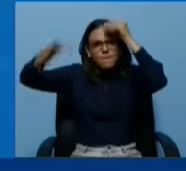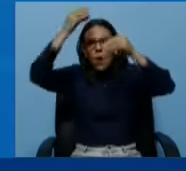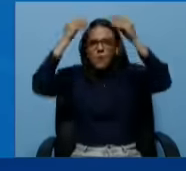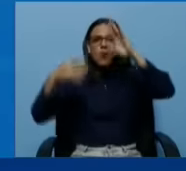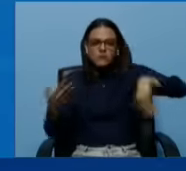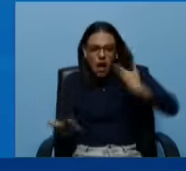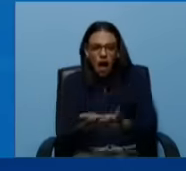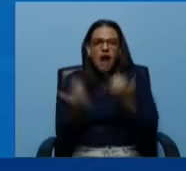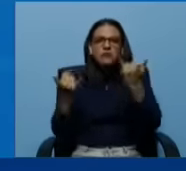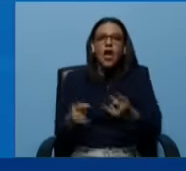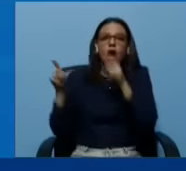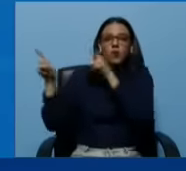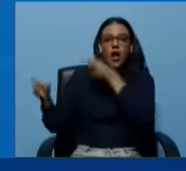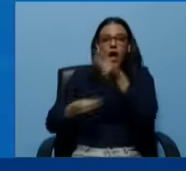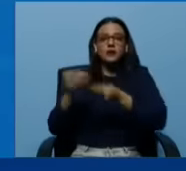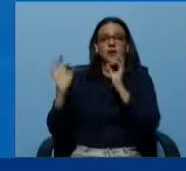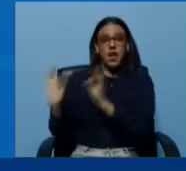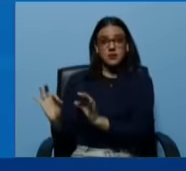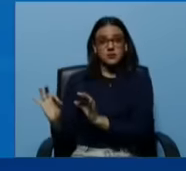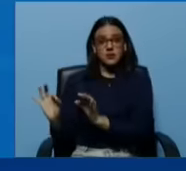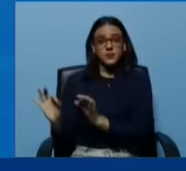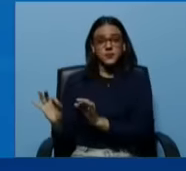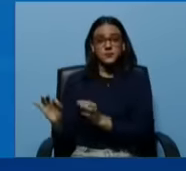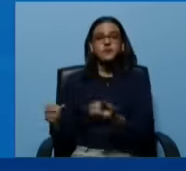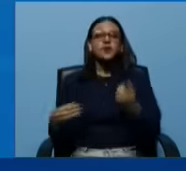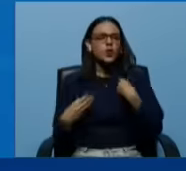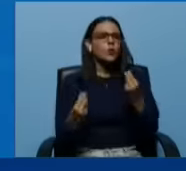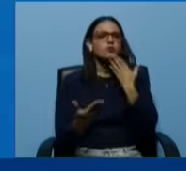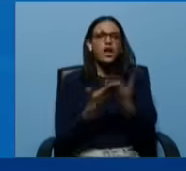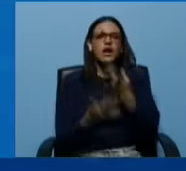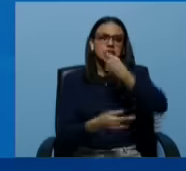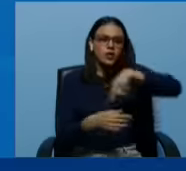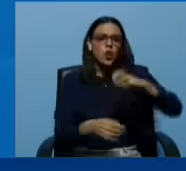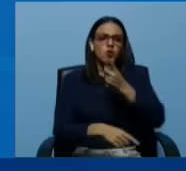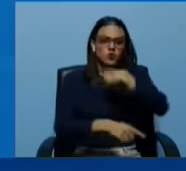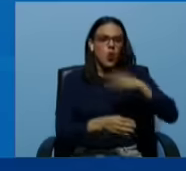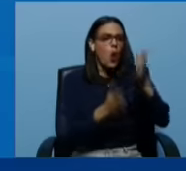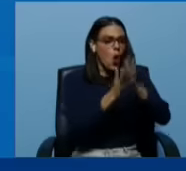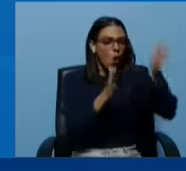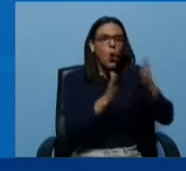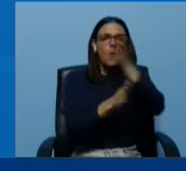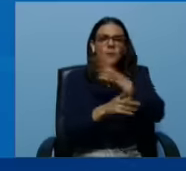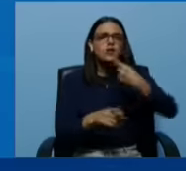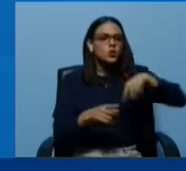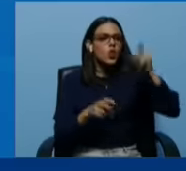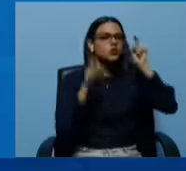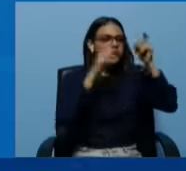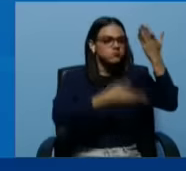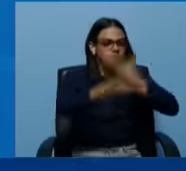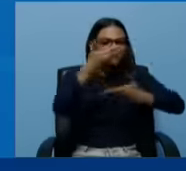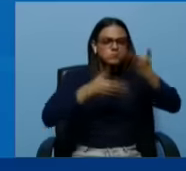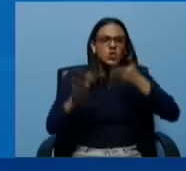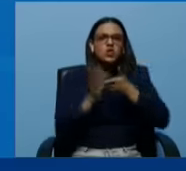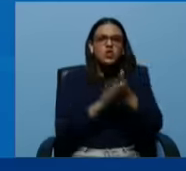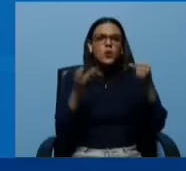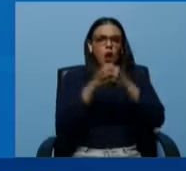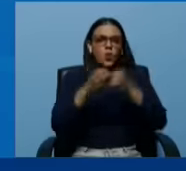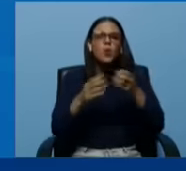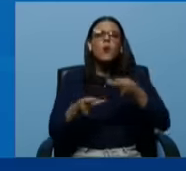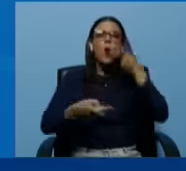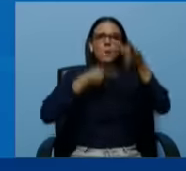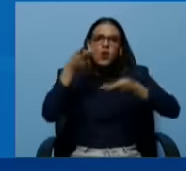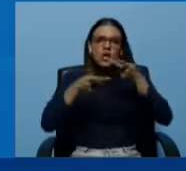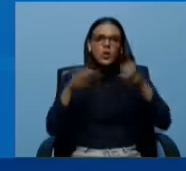Agradezco, querido compañero Lucho, transmita a todos los movimientos sociales, a todos los movimientos